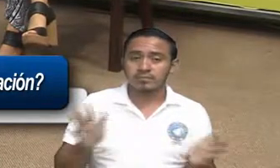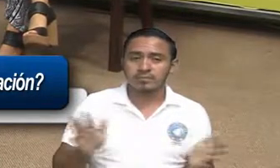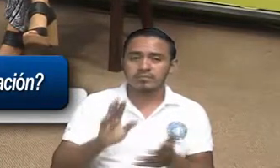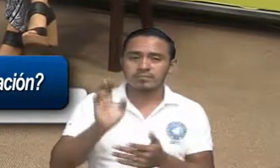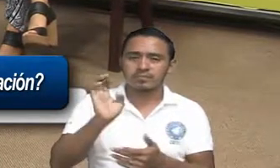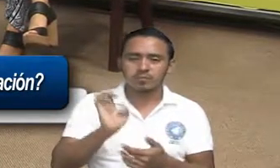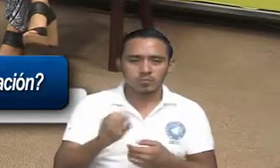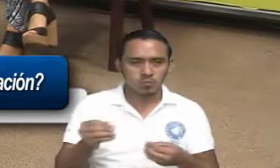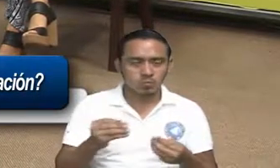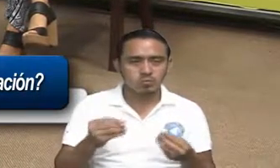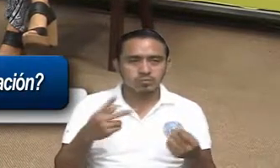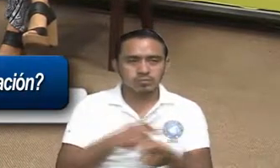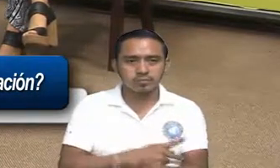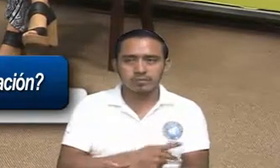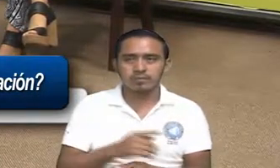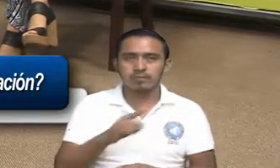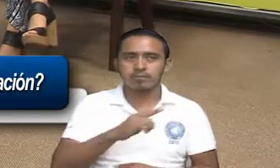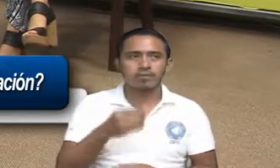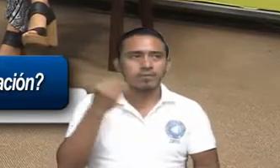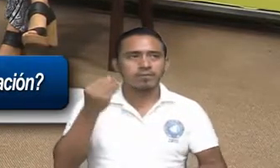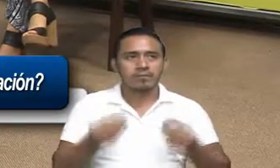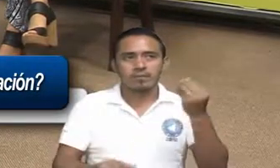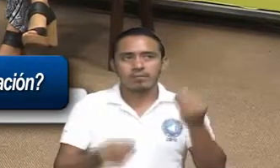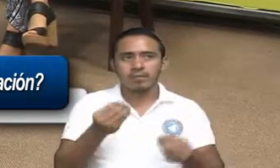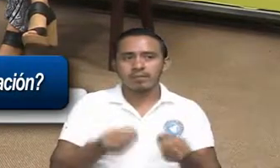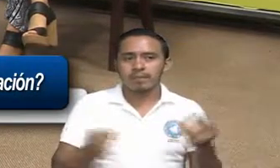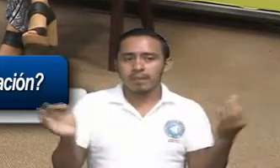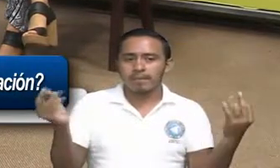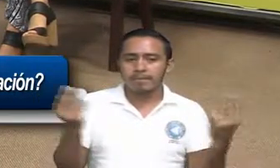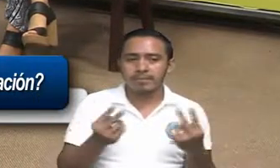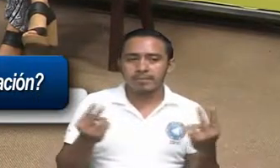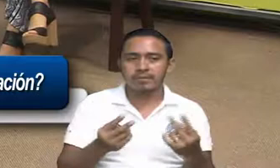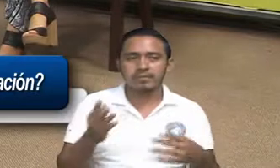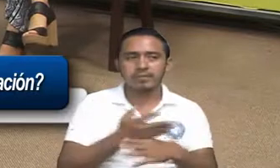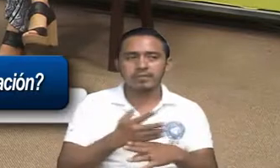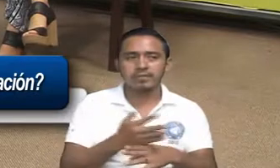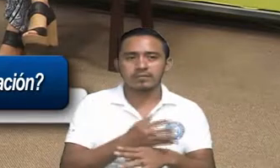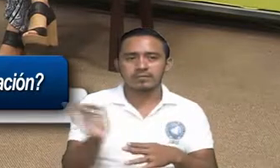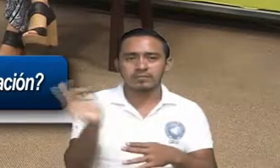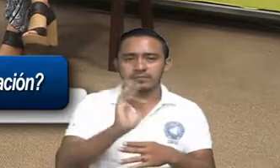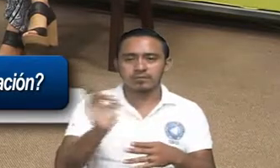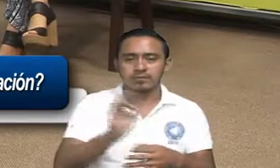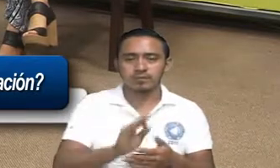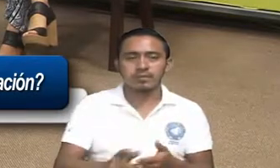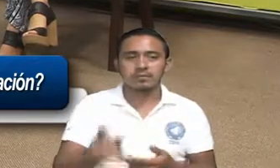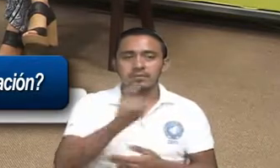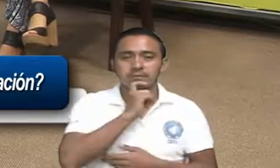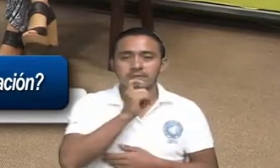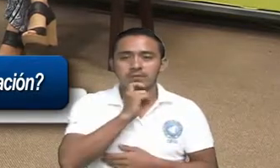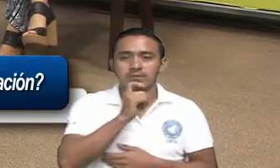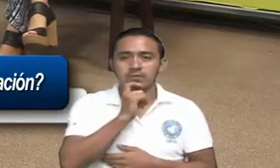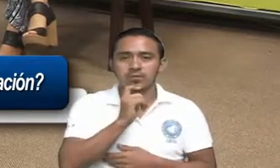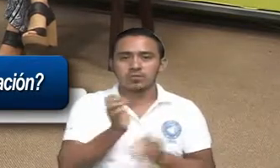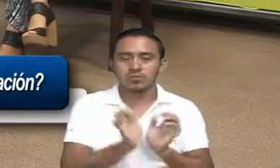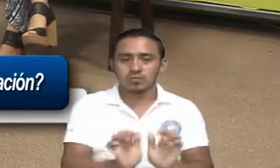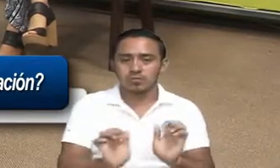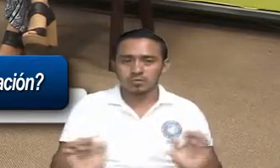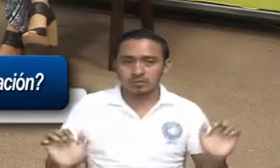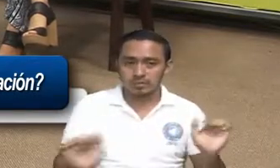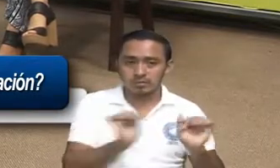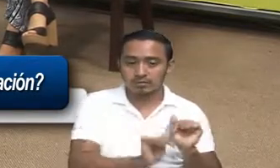según las etapas estamos viviendo diferentes situaciones. Que seamos celosos de niños no significa que